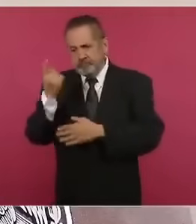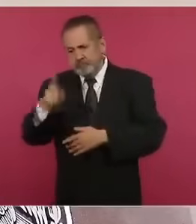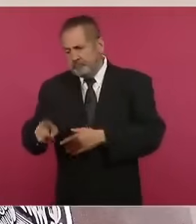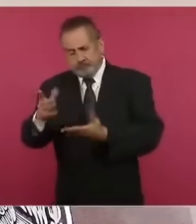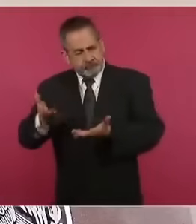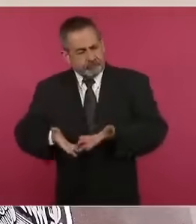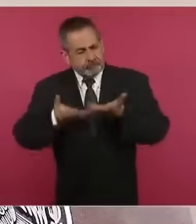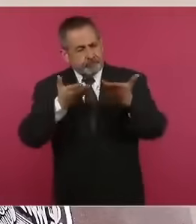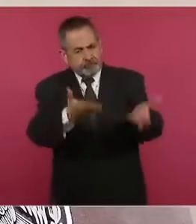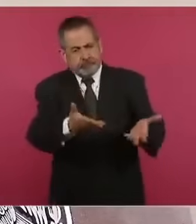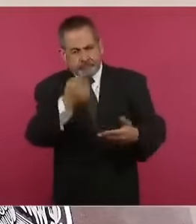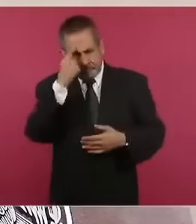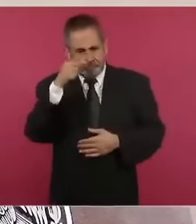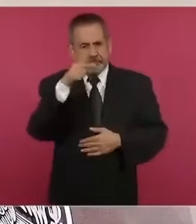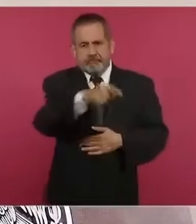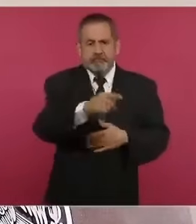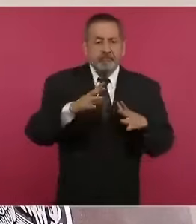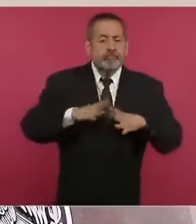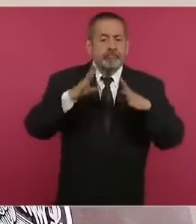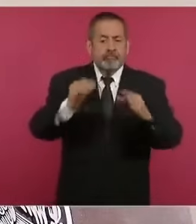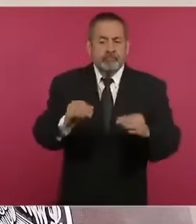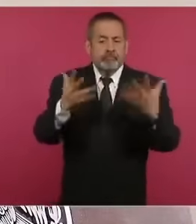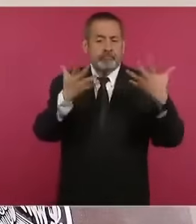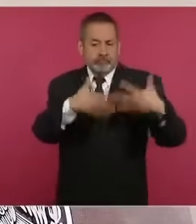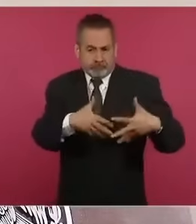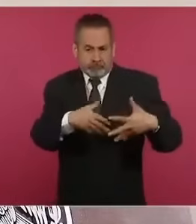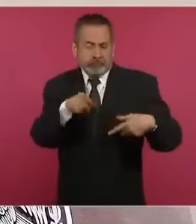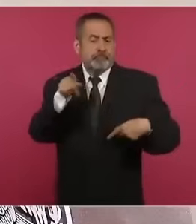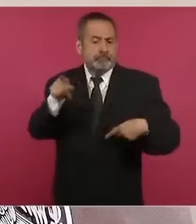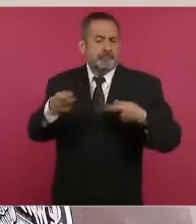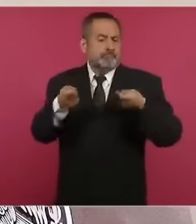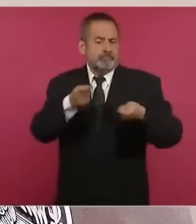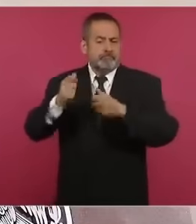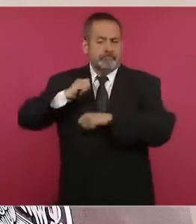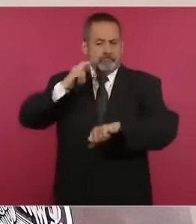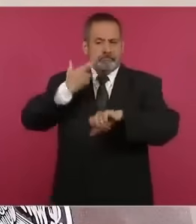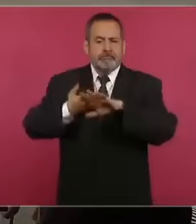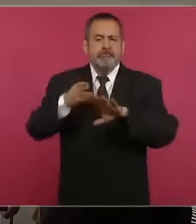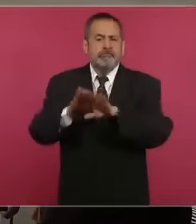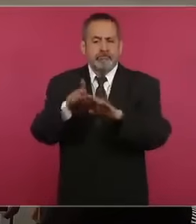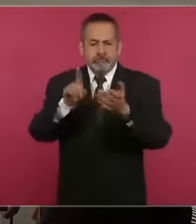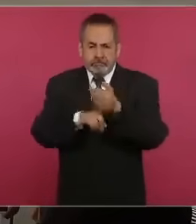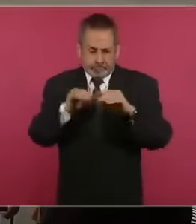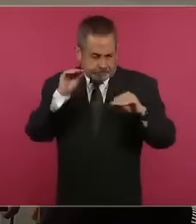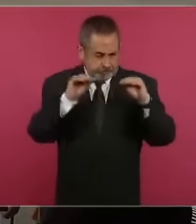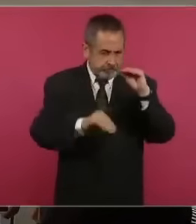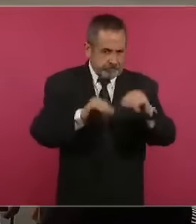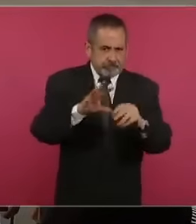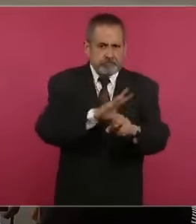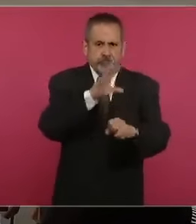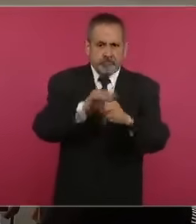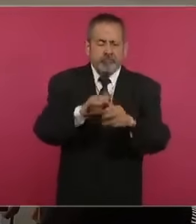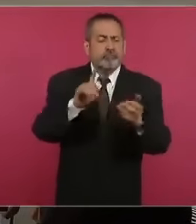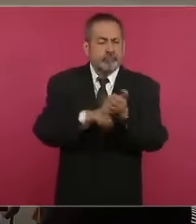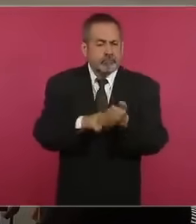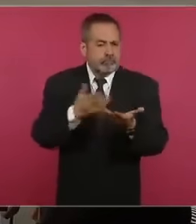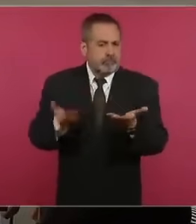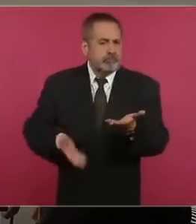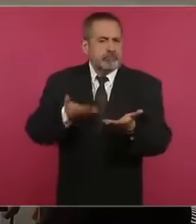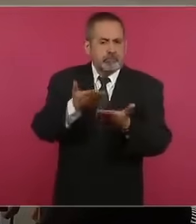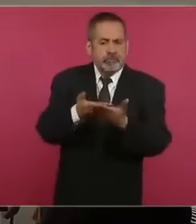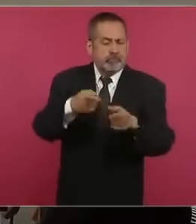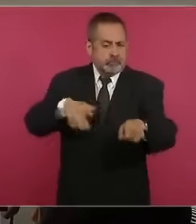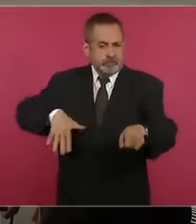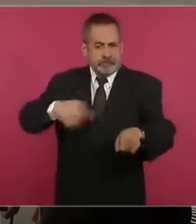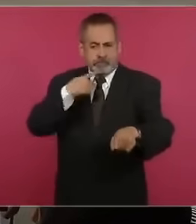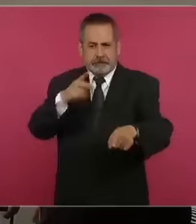se donara a la Fundación Teletón para poder establecer este centro bajo las propuestas que Daniel